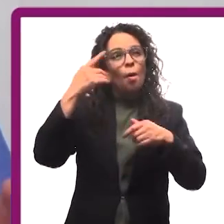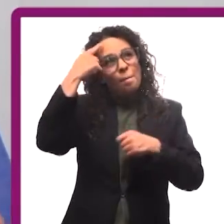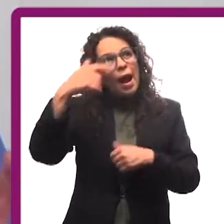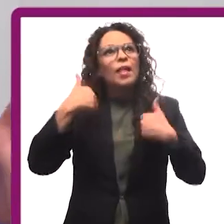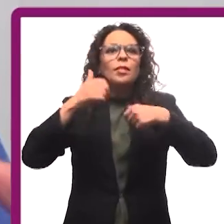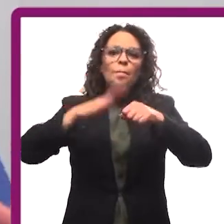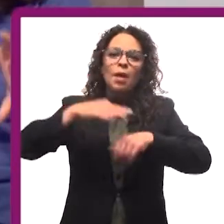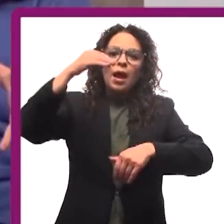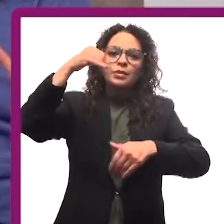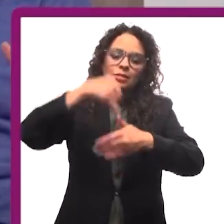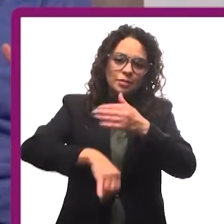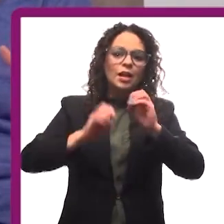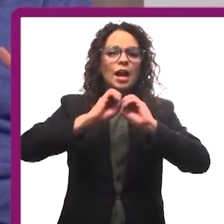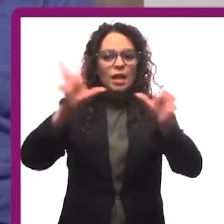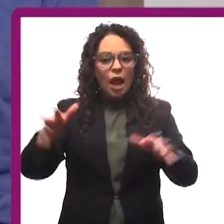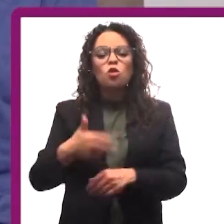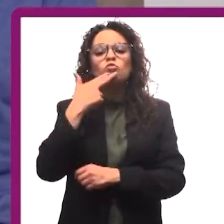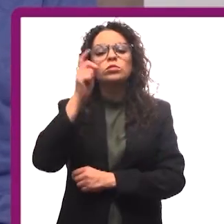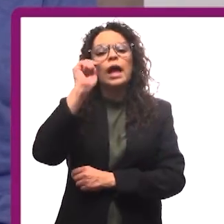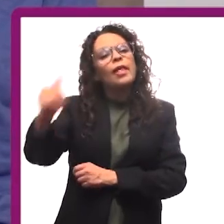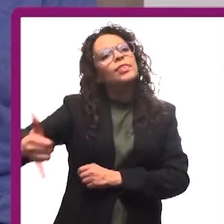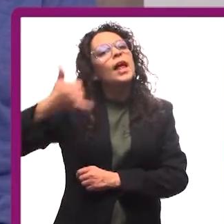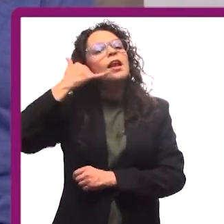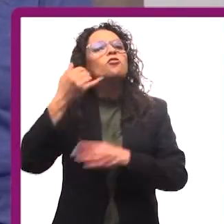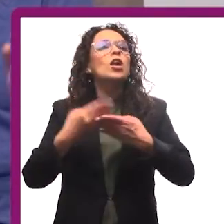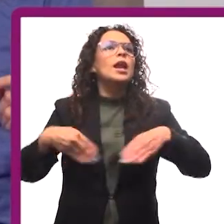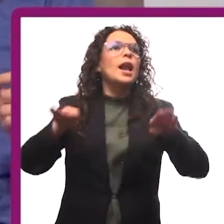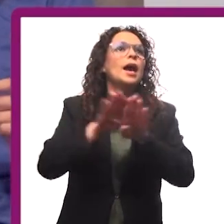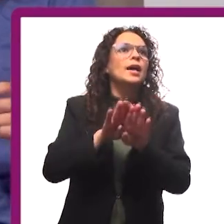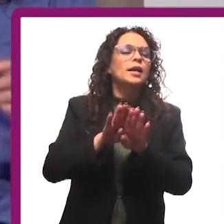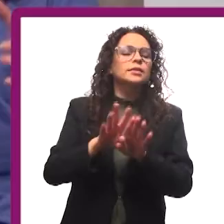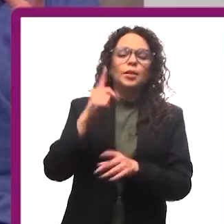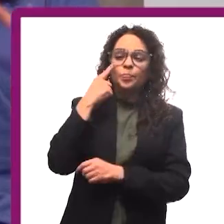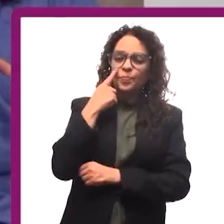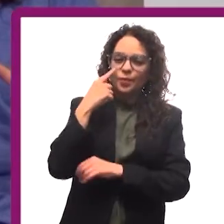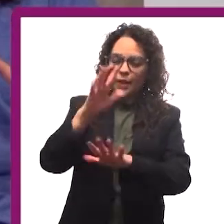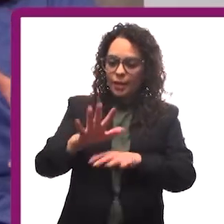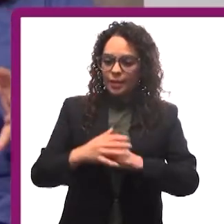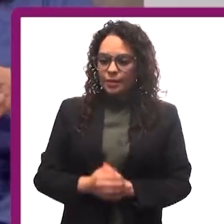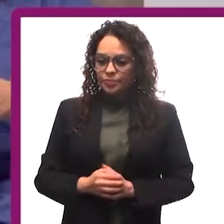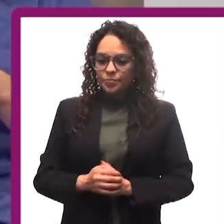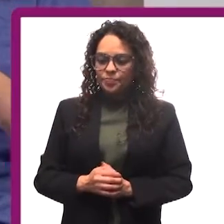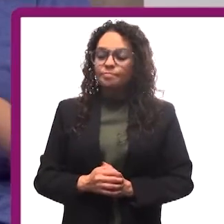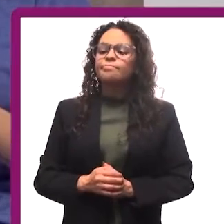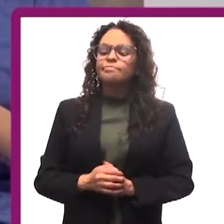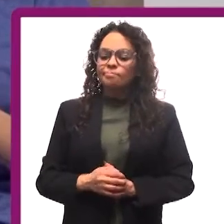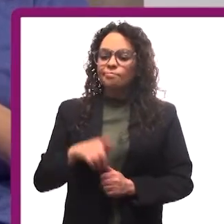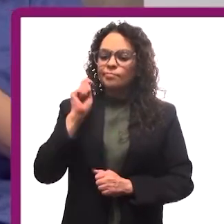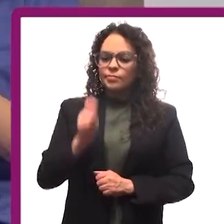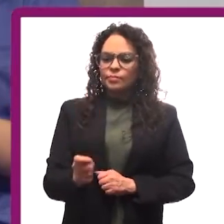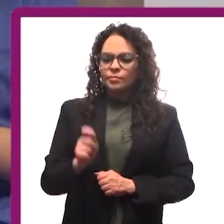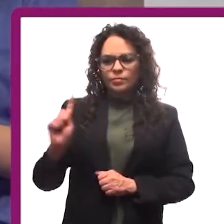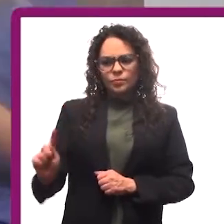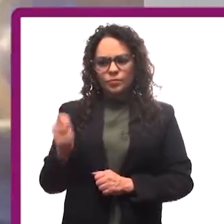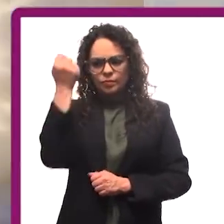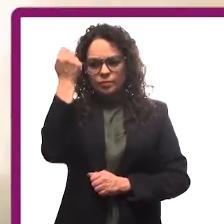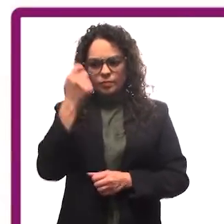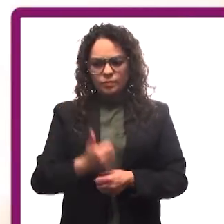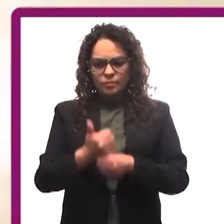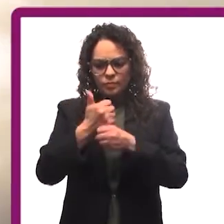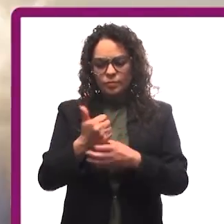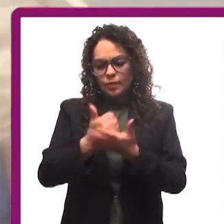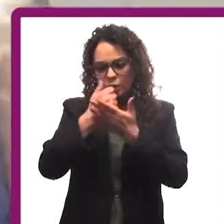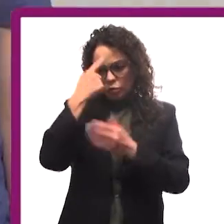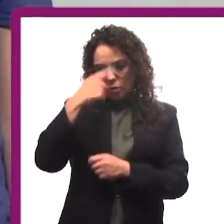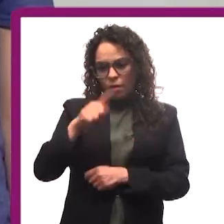claro, usemos un teléfono de casa, uno fijo. Veamos, el transmisor es aquel medio técnico que codifica el